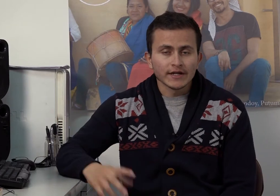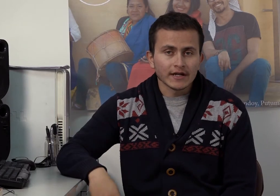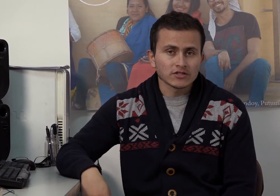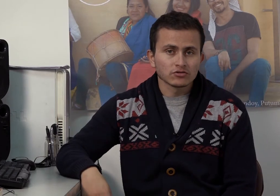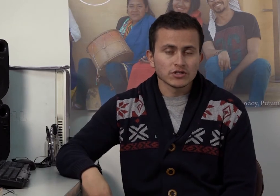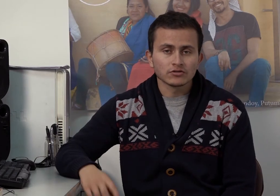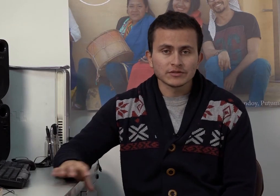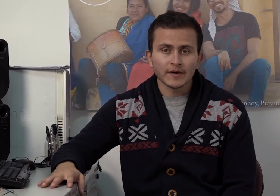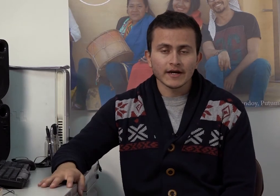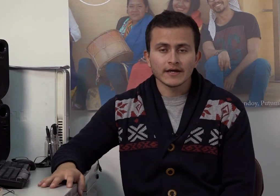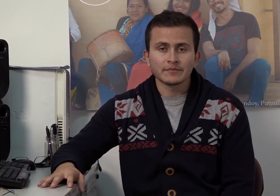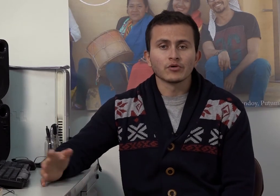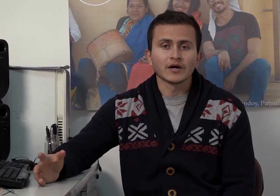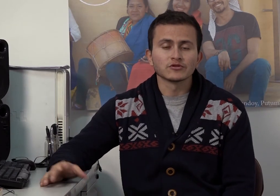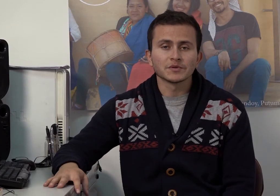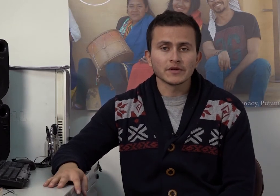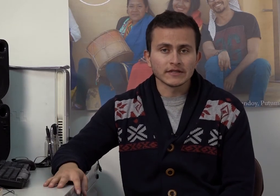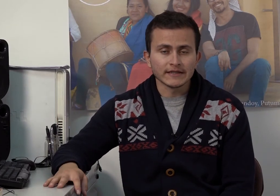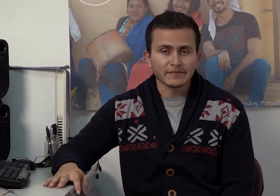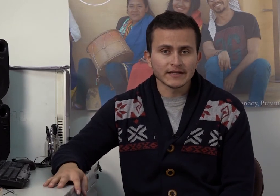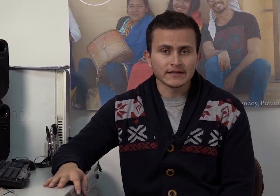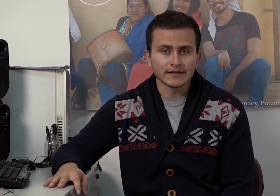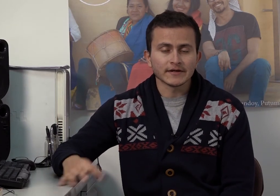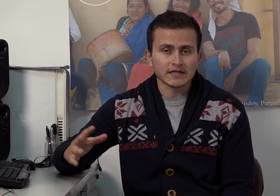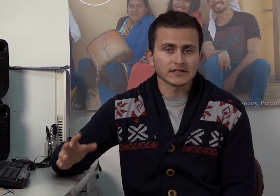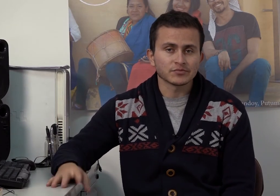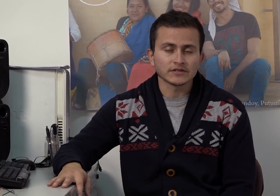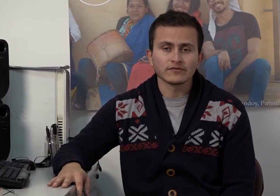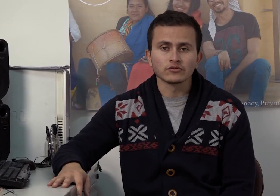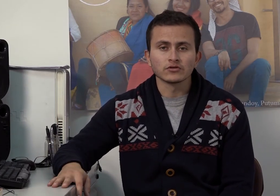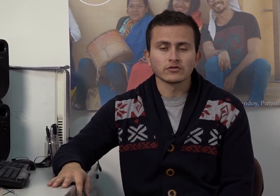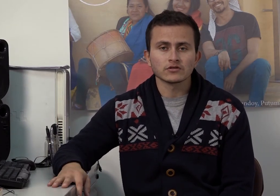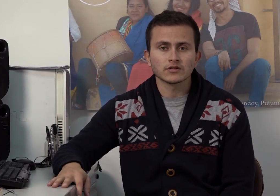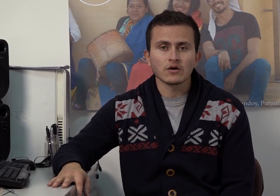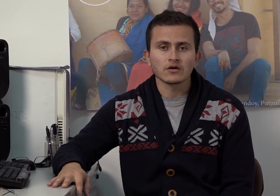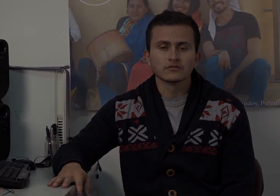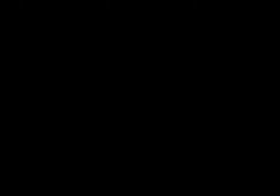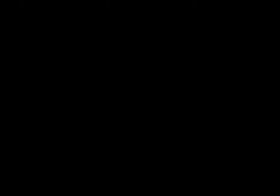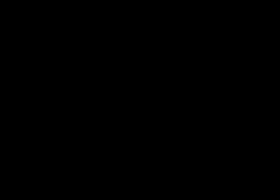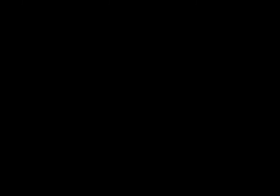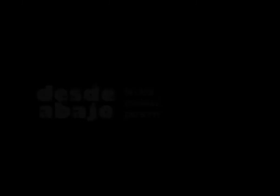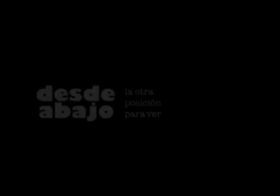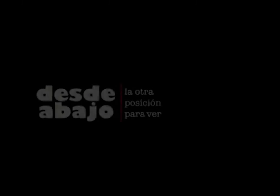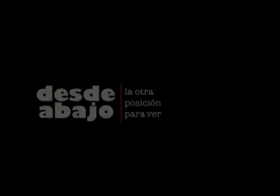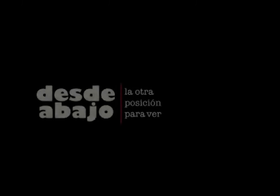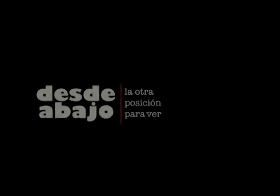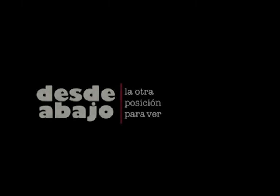que esto genere las condiciones para que podamos vivir dignamente gracias pues al fruto de nuestro trabajo.